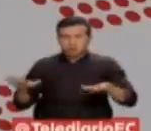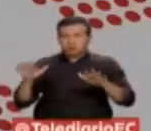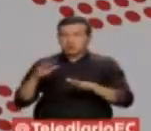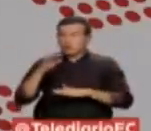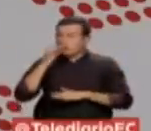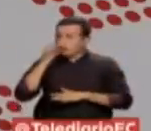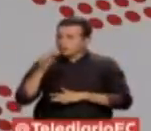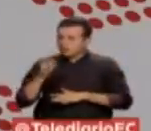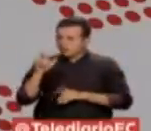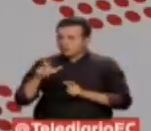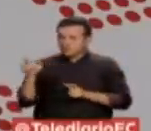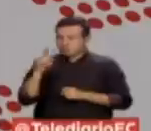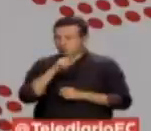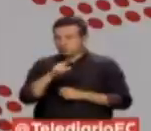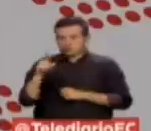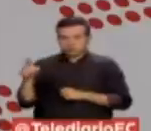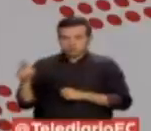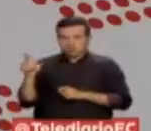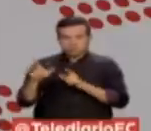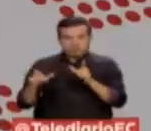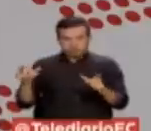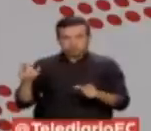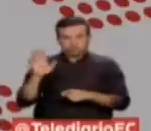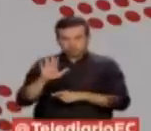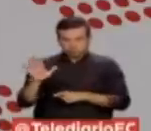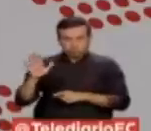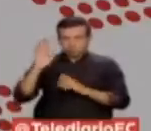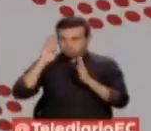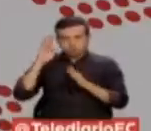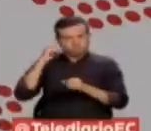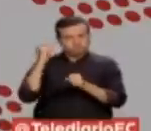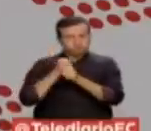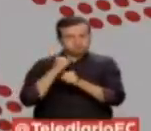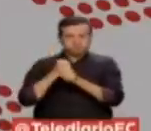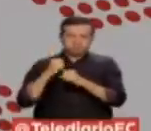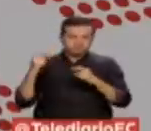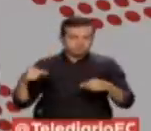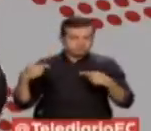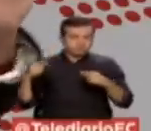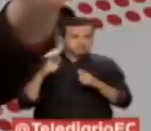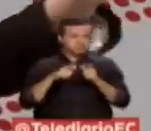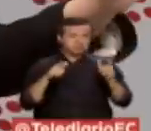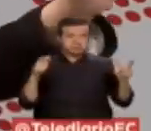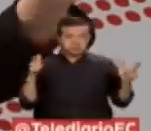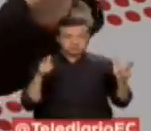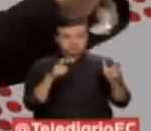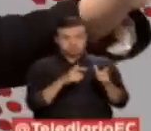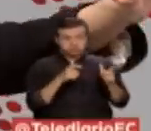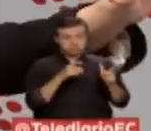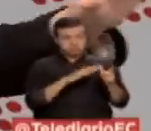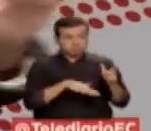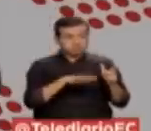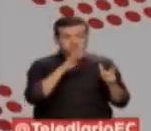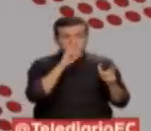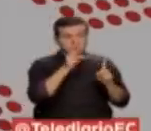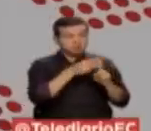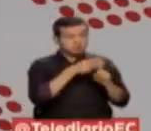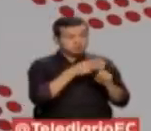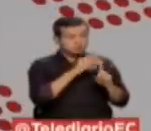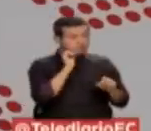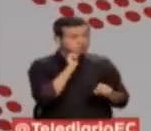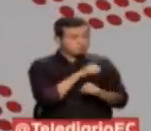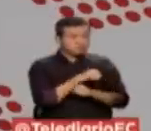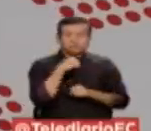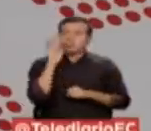es atender a los ciudadanos de carne y hueso que es para los que trabajamos todos los días y a los que les importa menos el es escándalo político y les